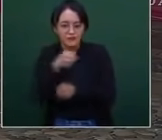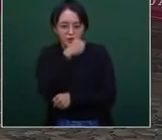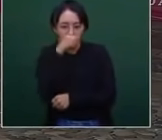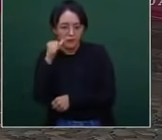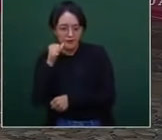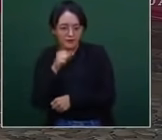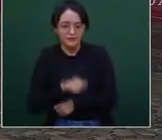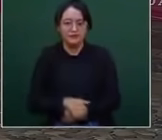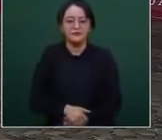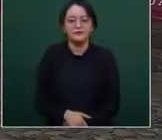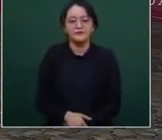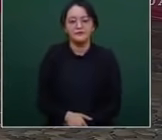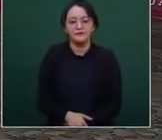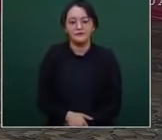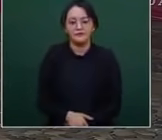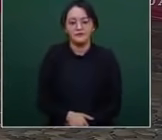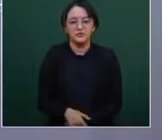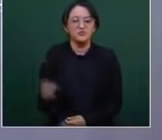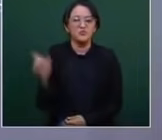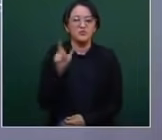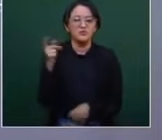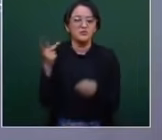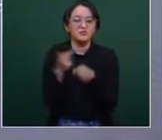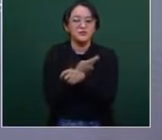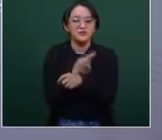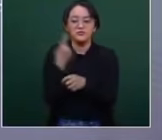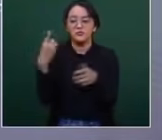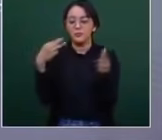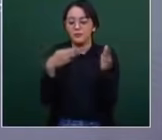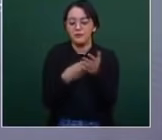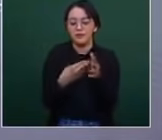durante el santanismo en